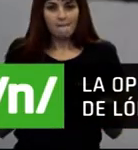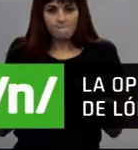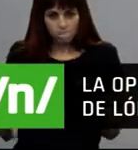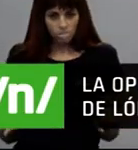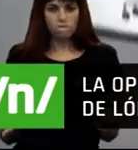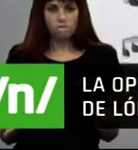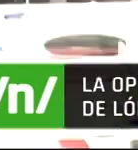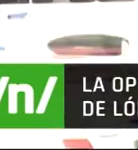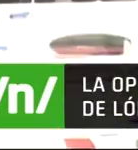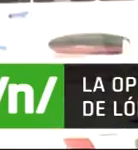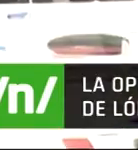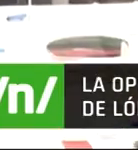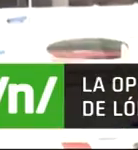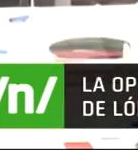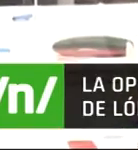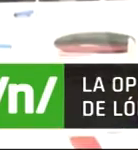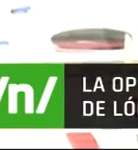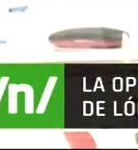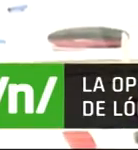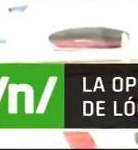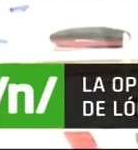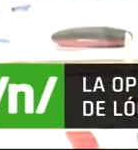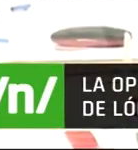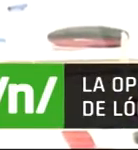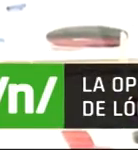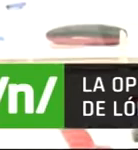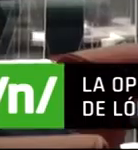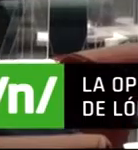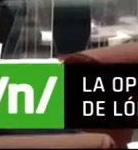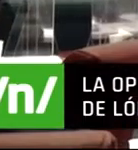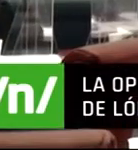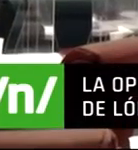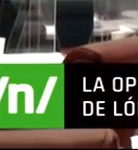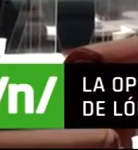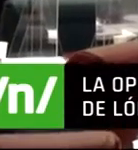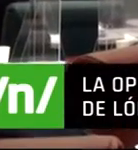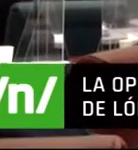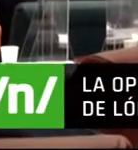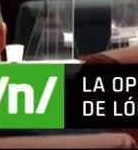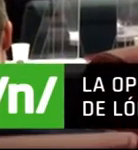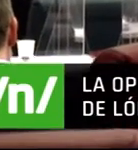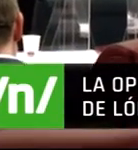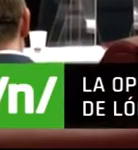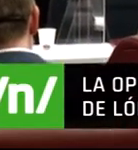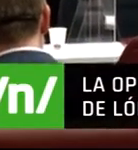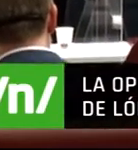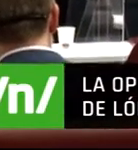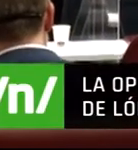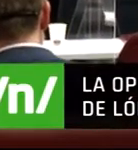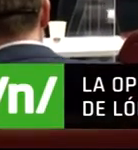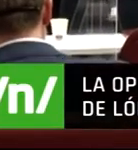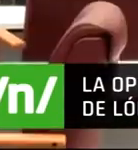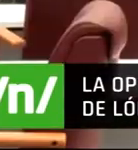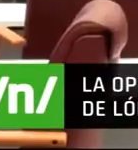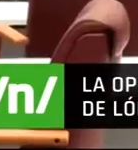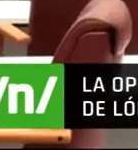cueste lo que le cueste. Ana Martínez Vidal y Juan José Molina de Ciudadanos han tenido turno de palabra, en ambos casos para dejar